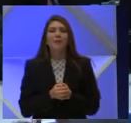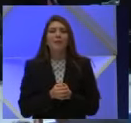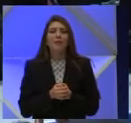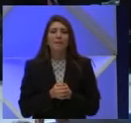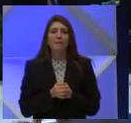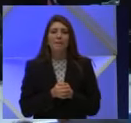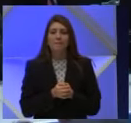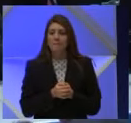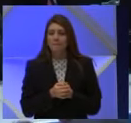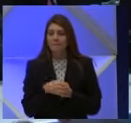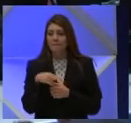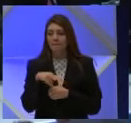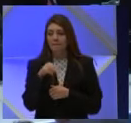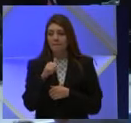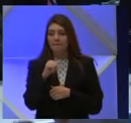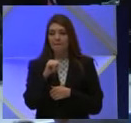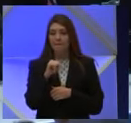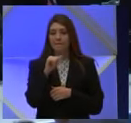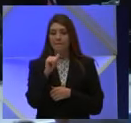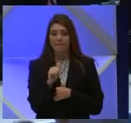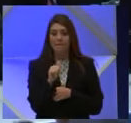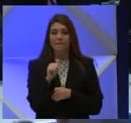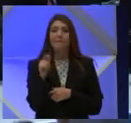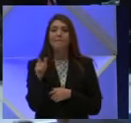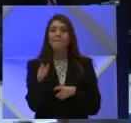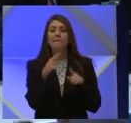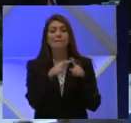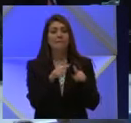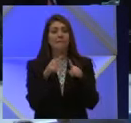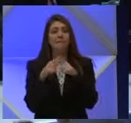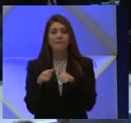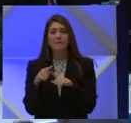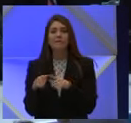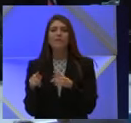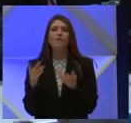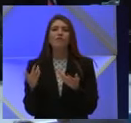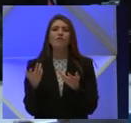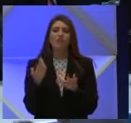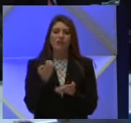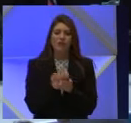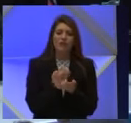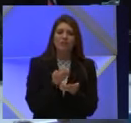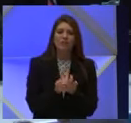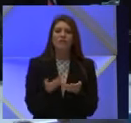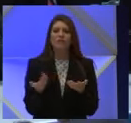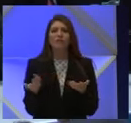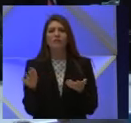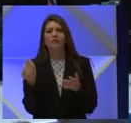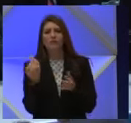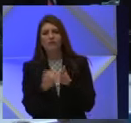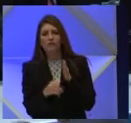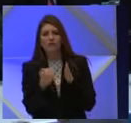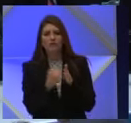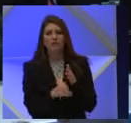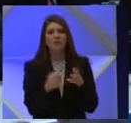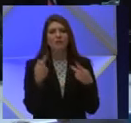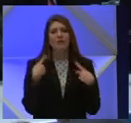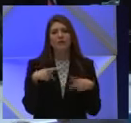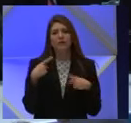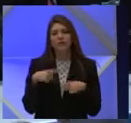la nasa por diferentes motivos económicos protestas de la ciudadanía